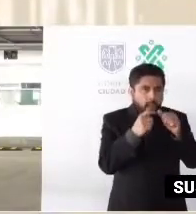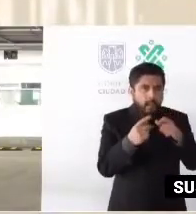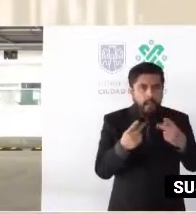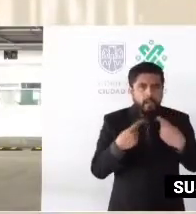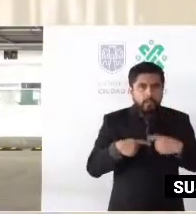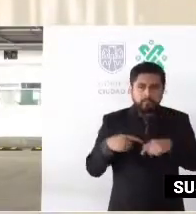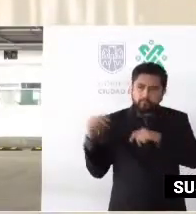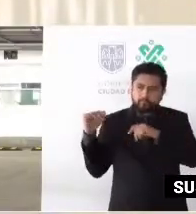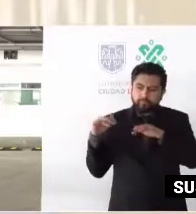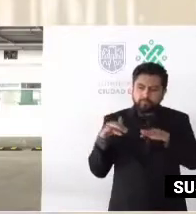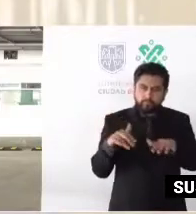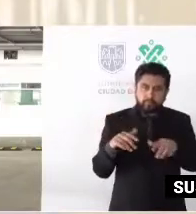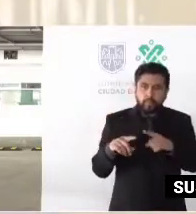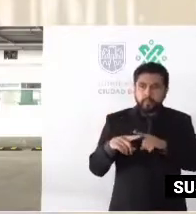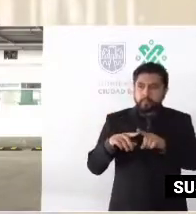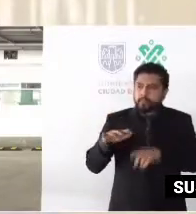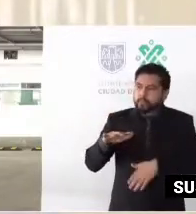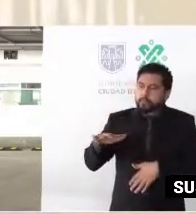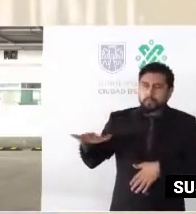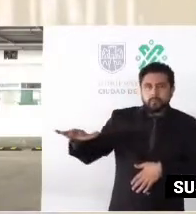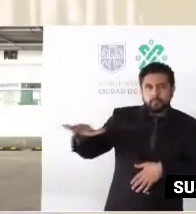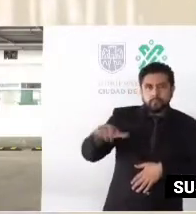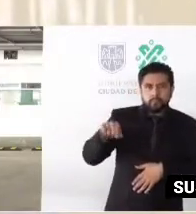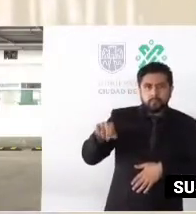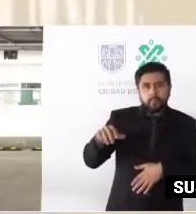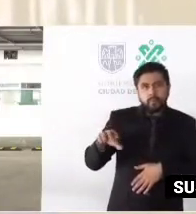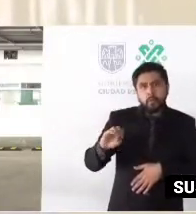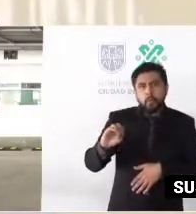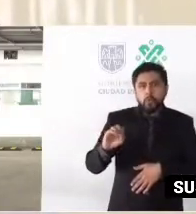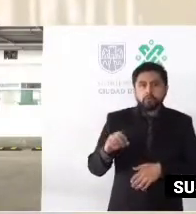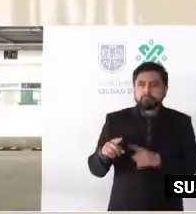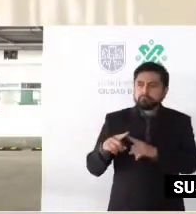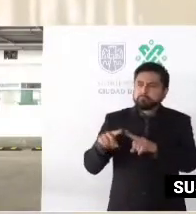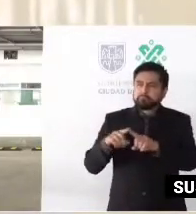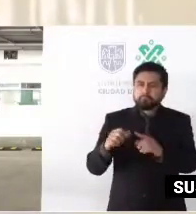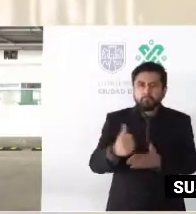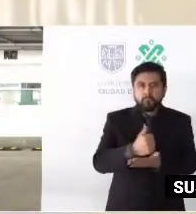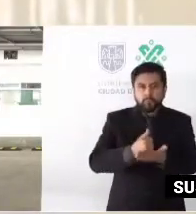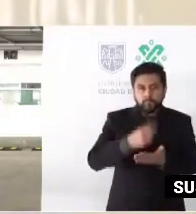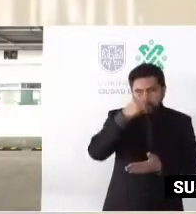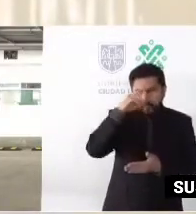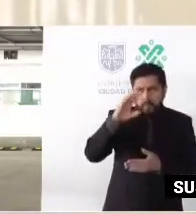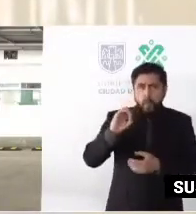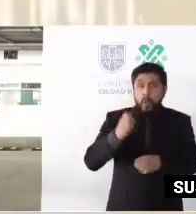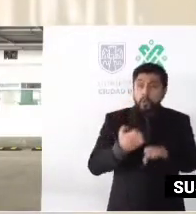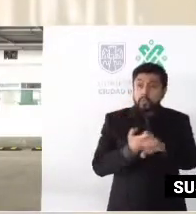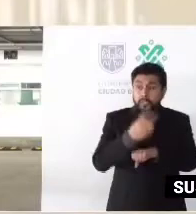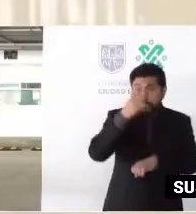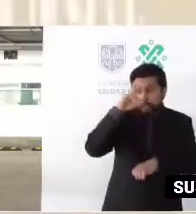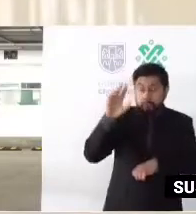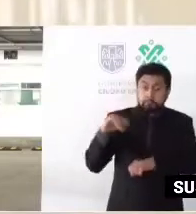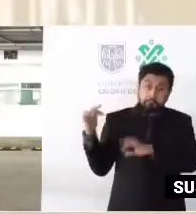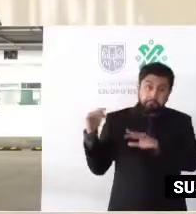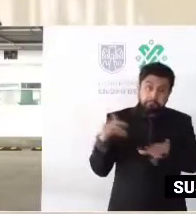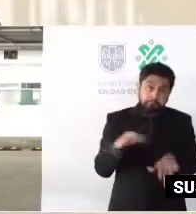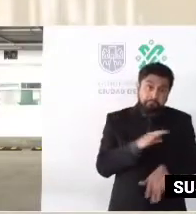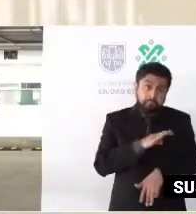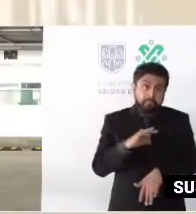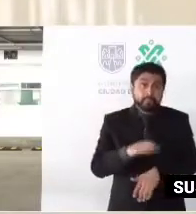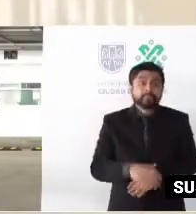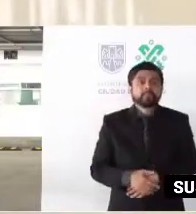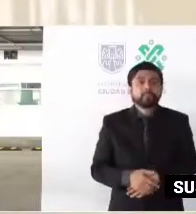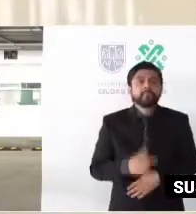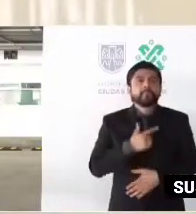personas que vengan de la región de la Ciudad de México y del Estado de México. Es un gusto estar